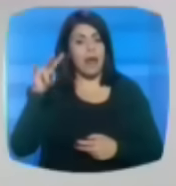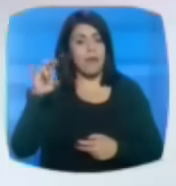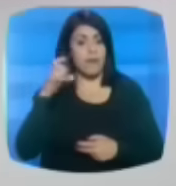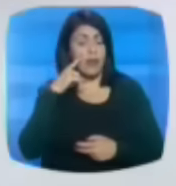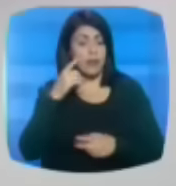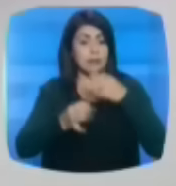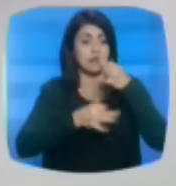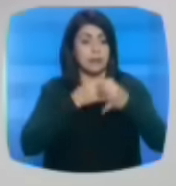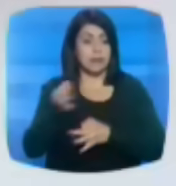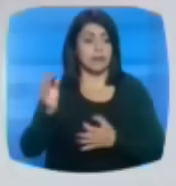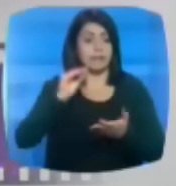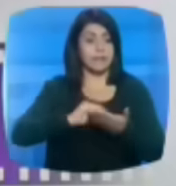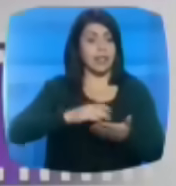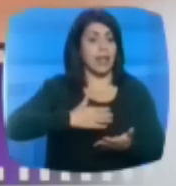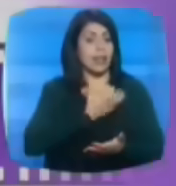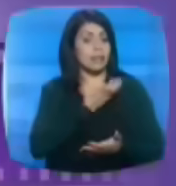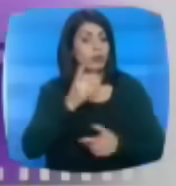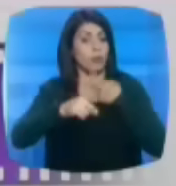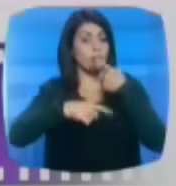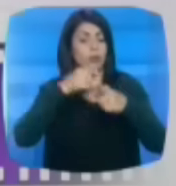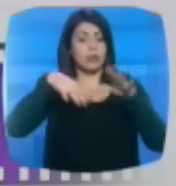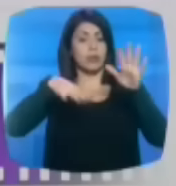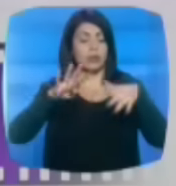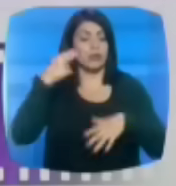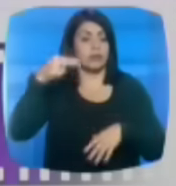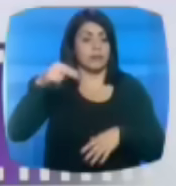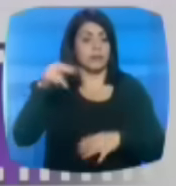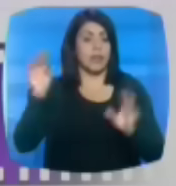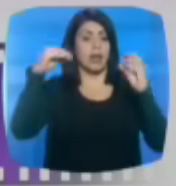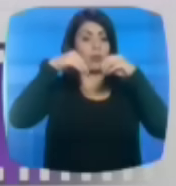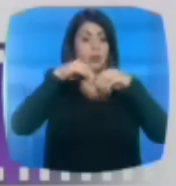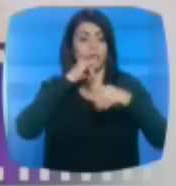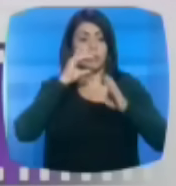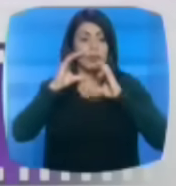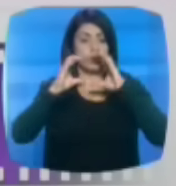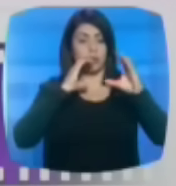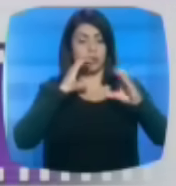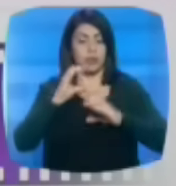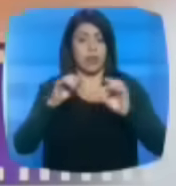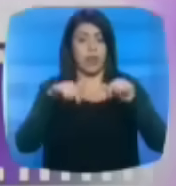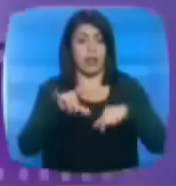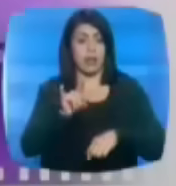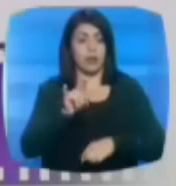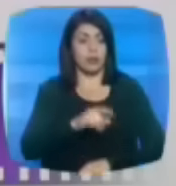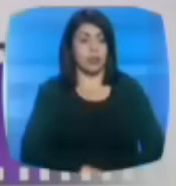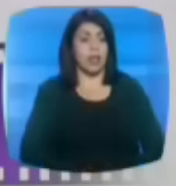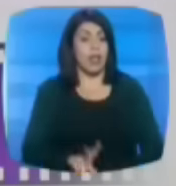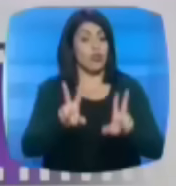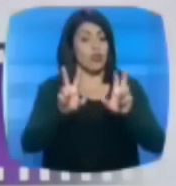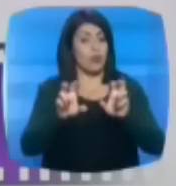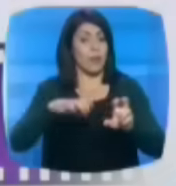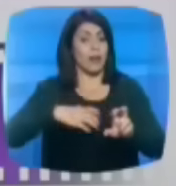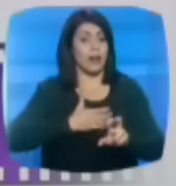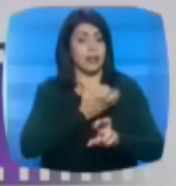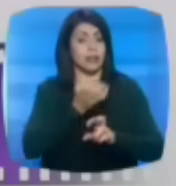fuerzas y publicarán el sencillo el próximo 14 de noviembre, de acuerdo con un comunicado difundido este lunes. La